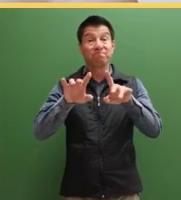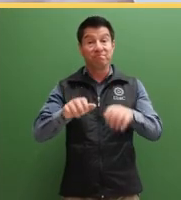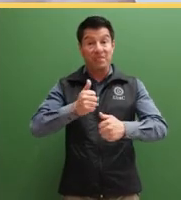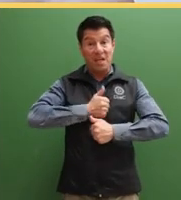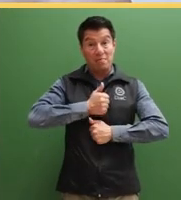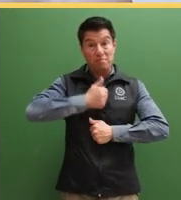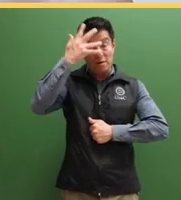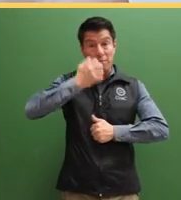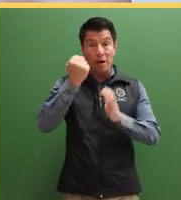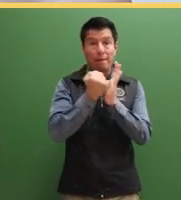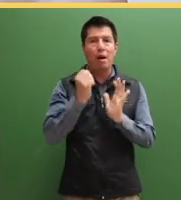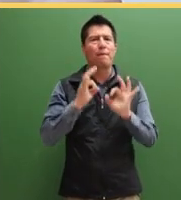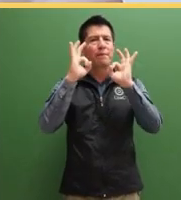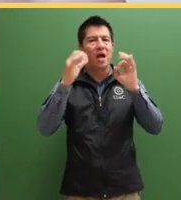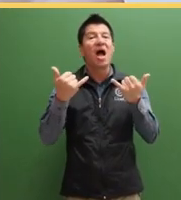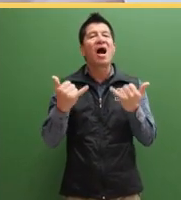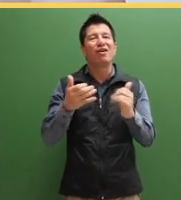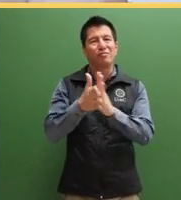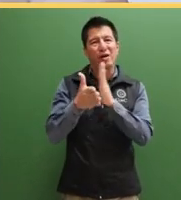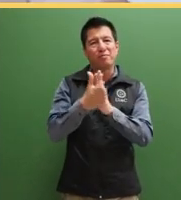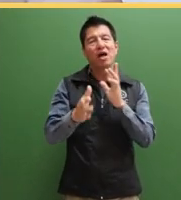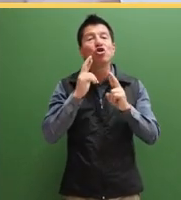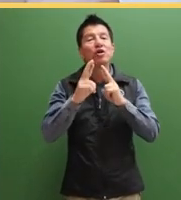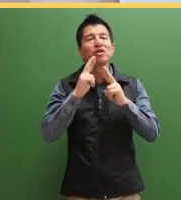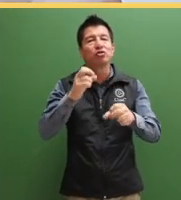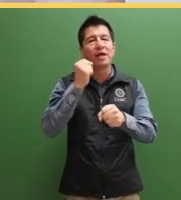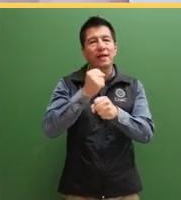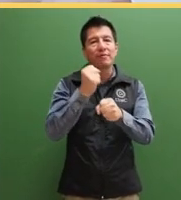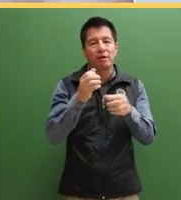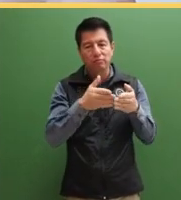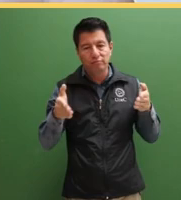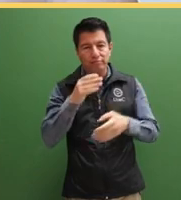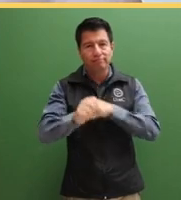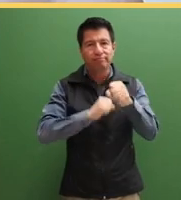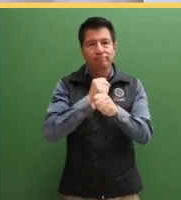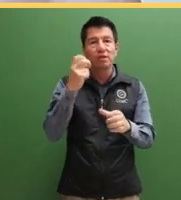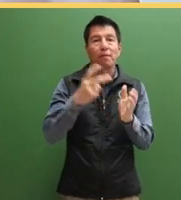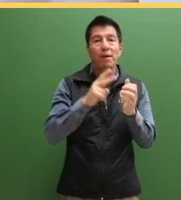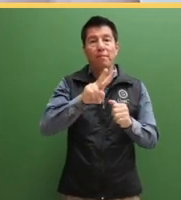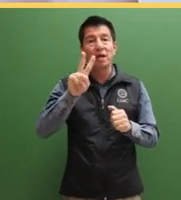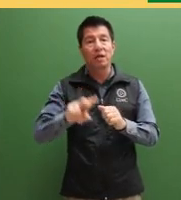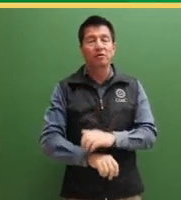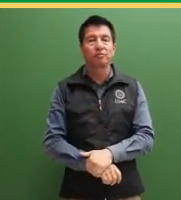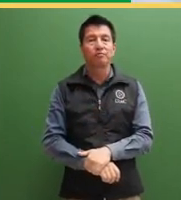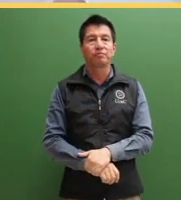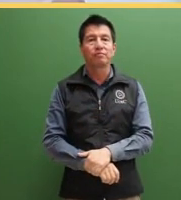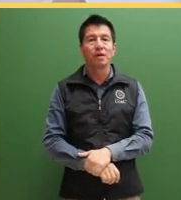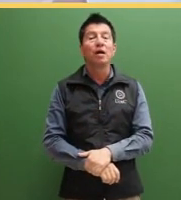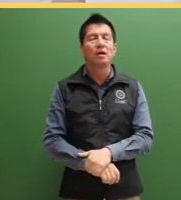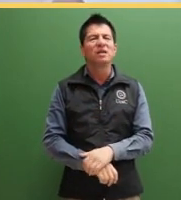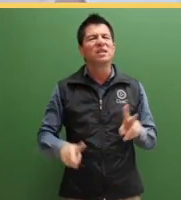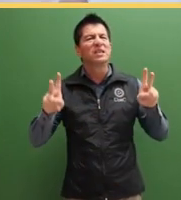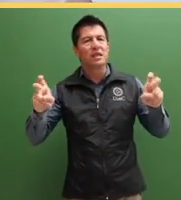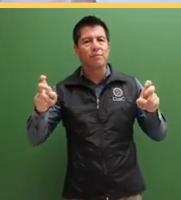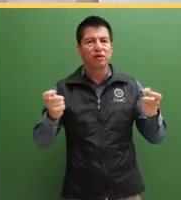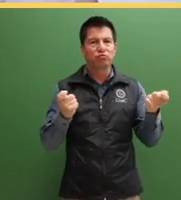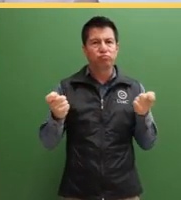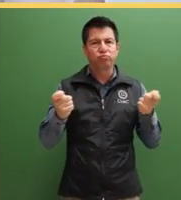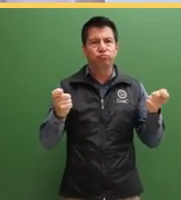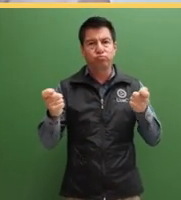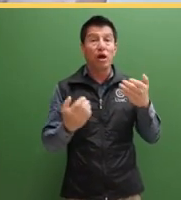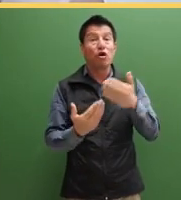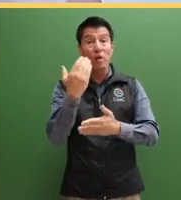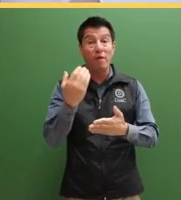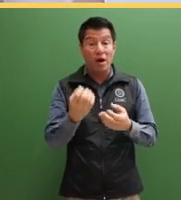Desde la Dirección de Autoevaluación y Acreditación les vamos a compartir los resultados del trabajo desarrollado en la vigencia 2022. En cuanto al sostenimiento y generación de nueva